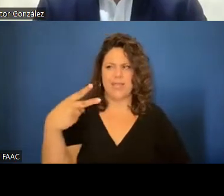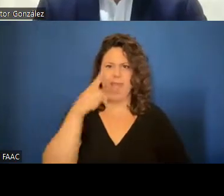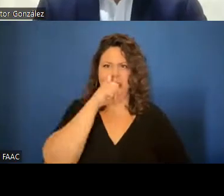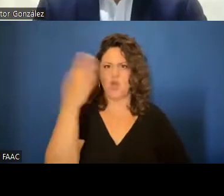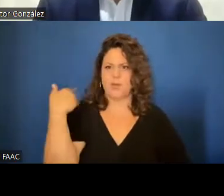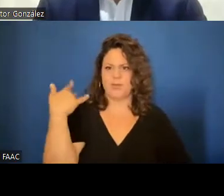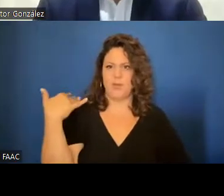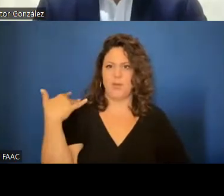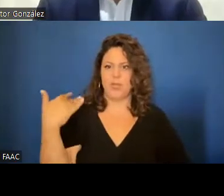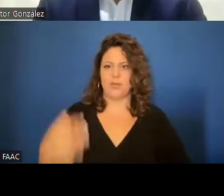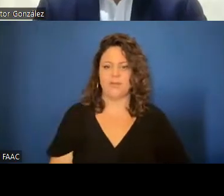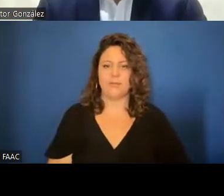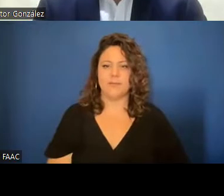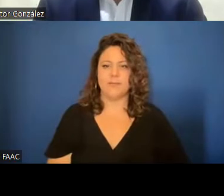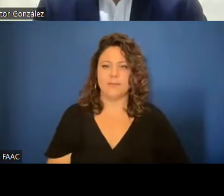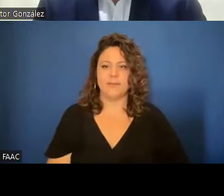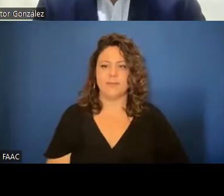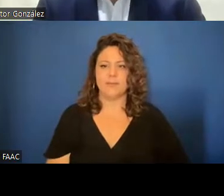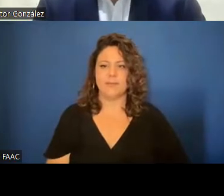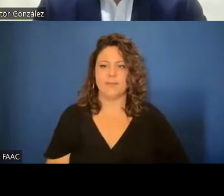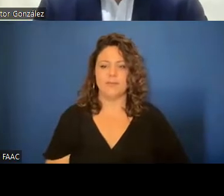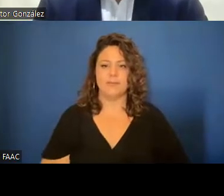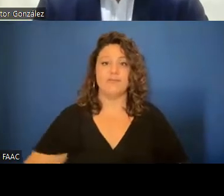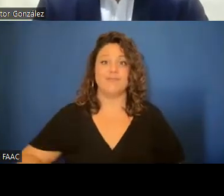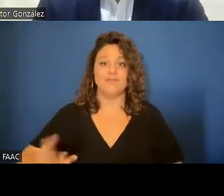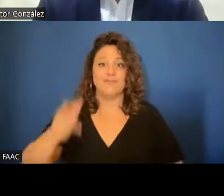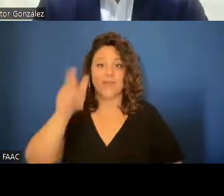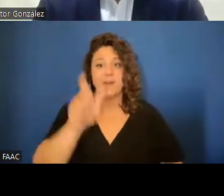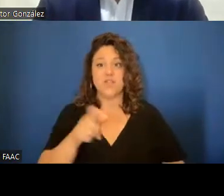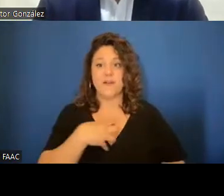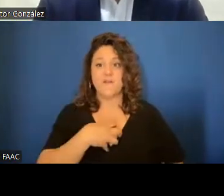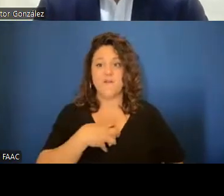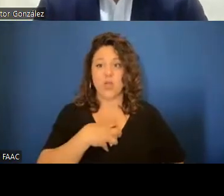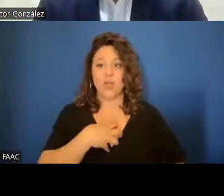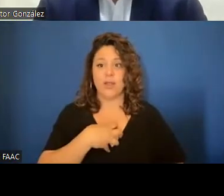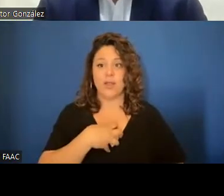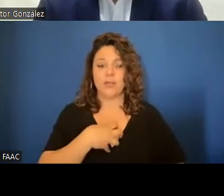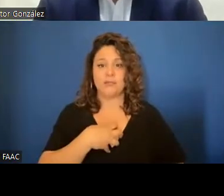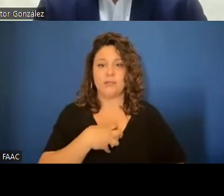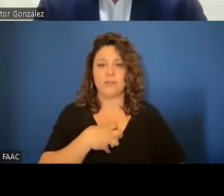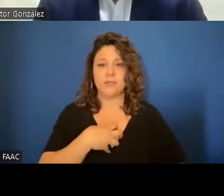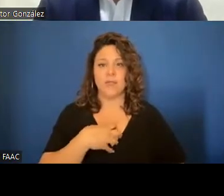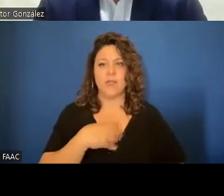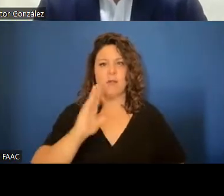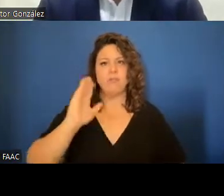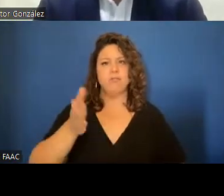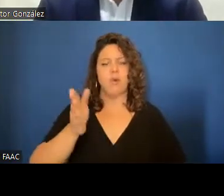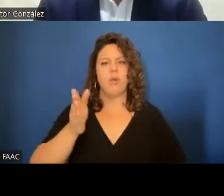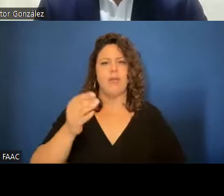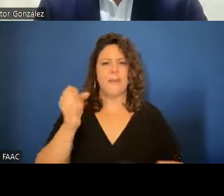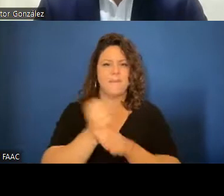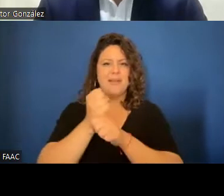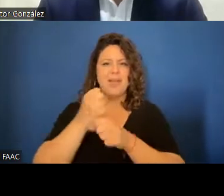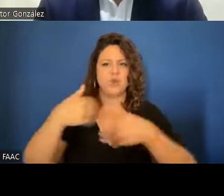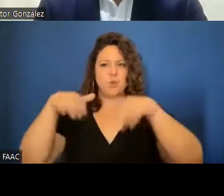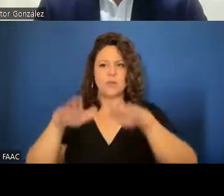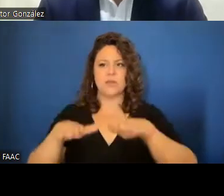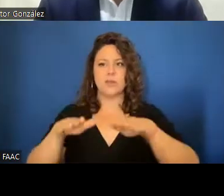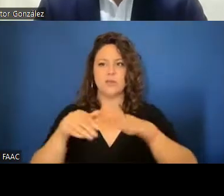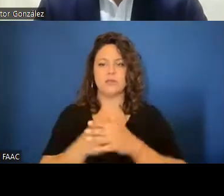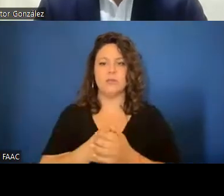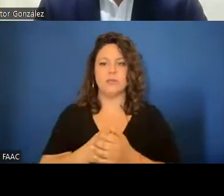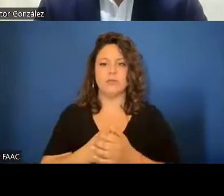más la inquietud de decir, ostras, quizá esta situación debo pues consultar a un profesional, a un abogado, a una asociación,